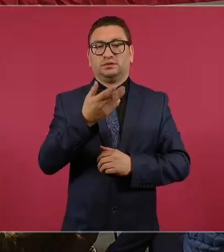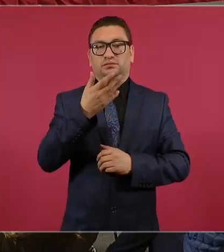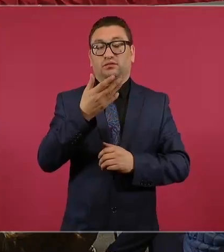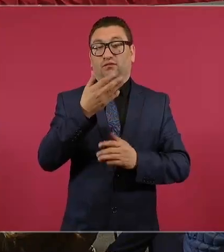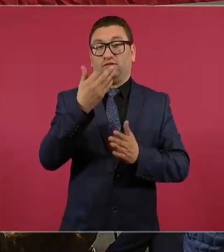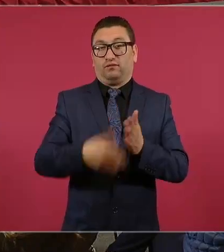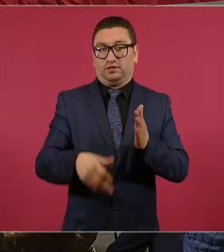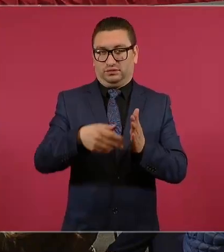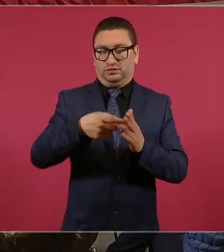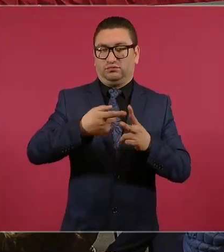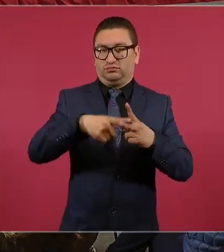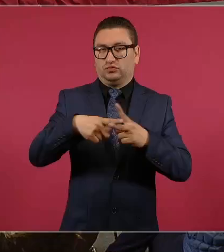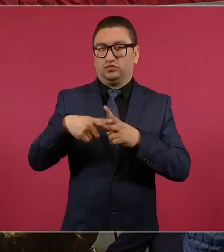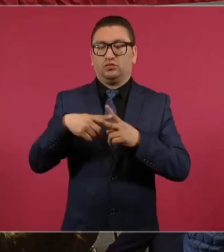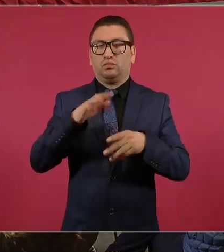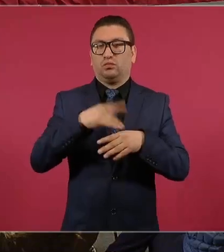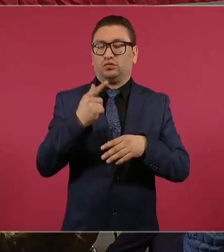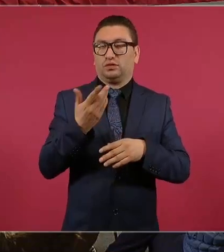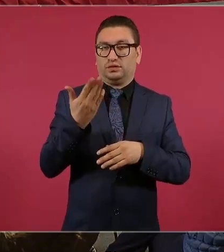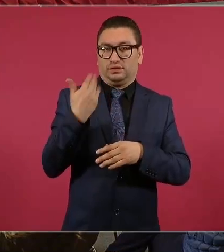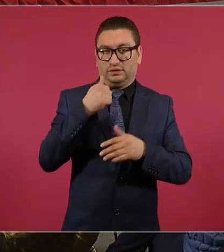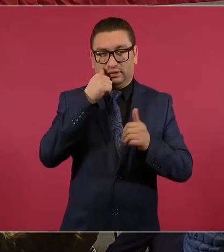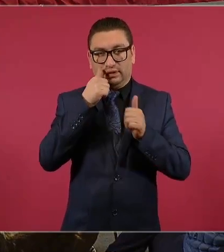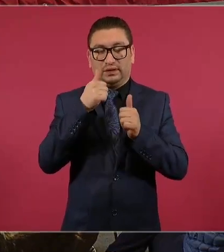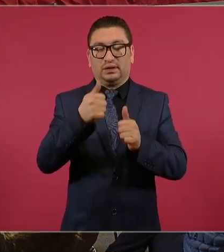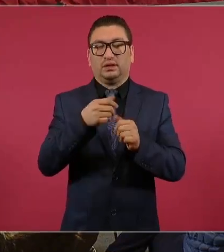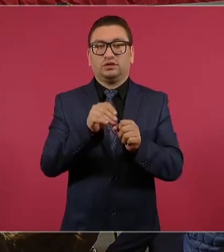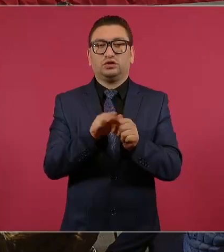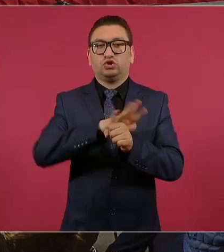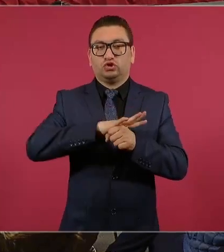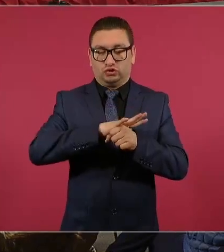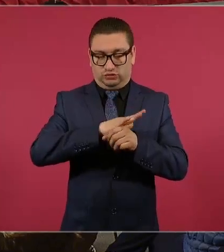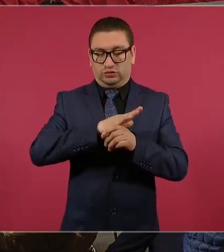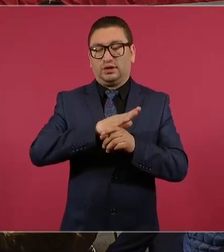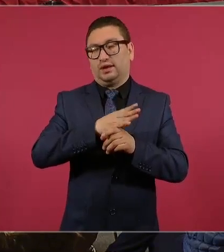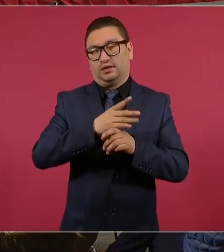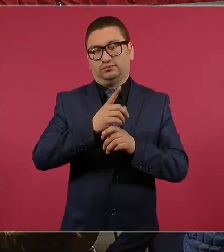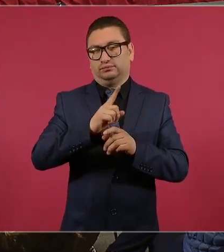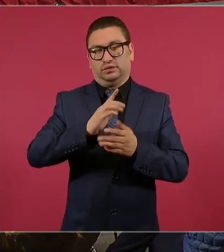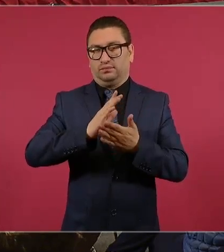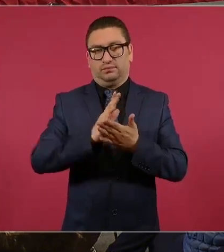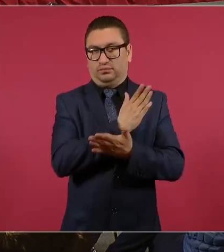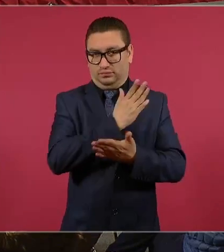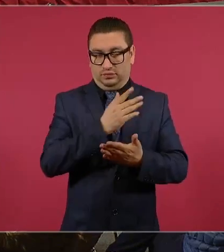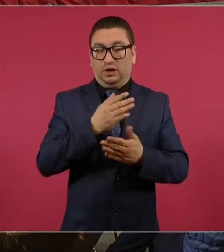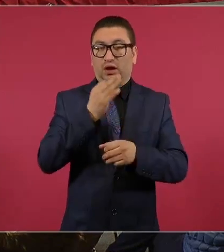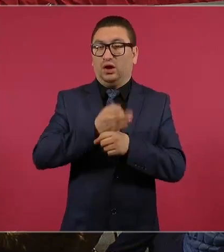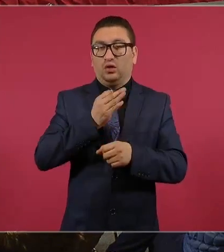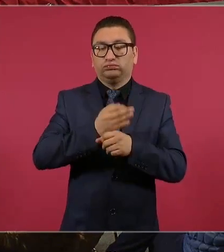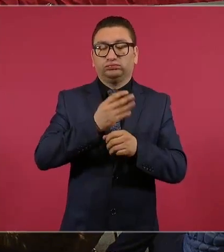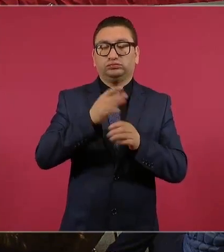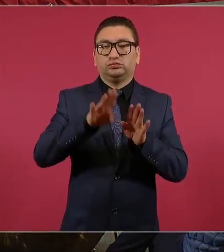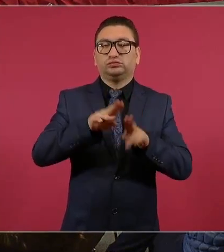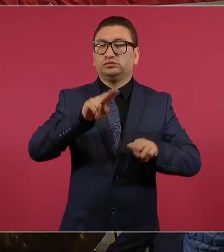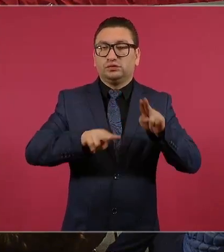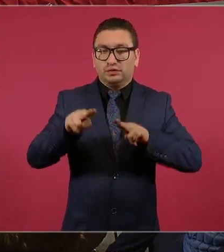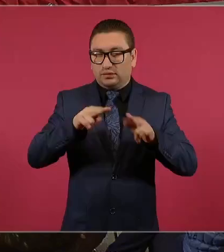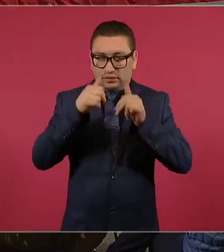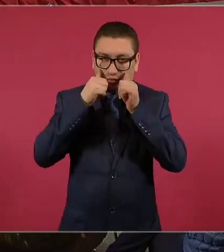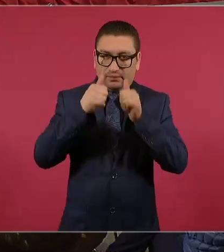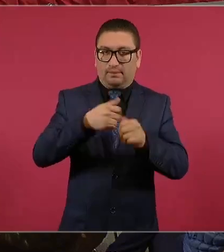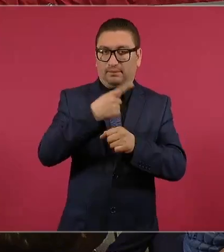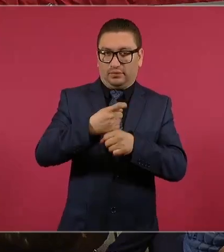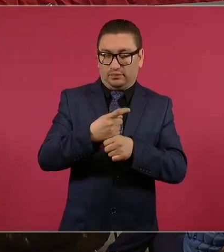contando las contrataciones que hubo para la atención de COVID. Esto es específicamente la consulta en el primer nivel de atención, la